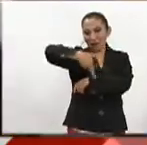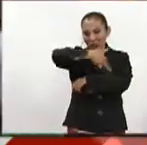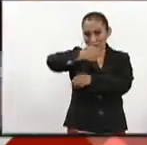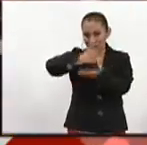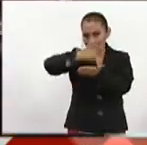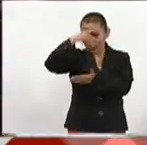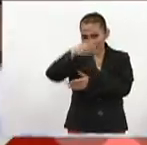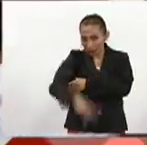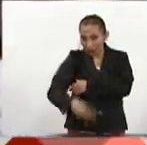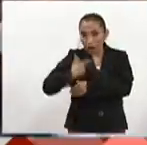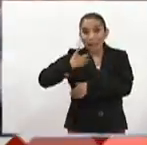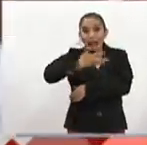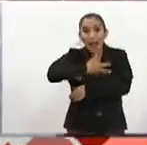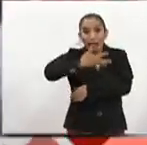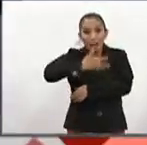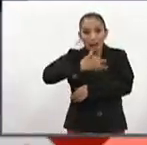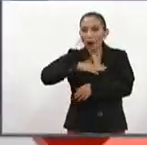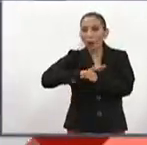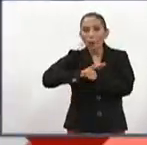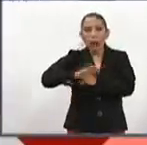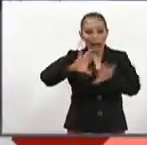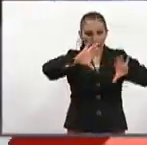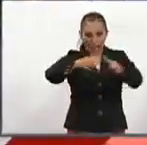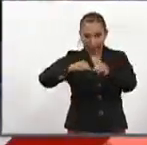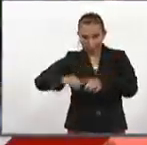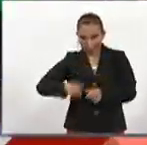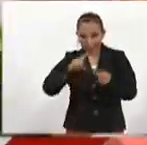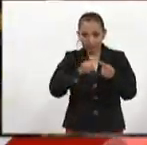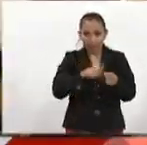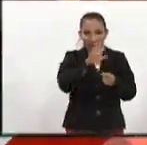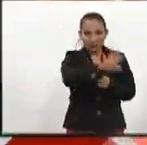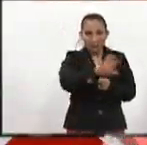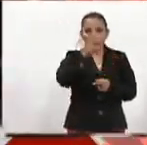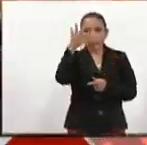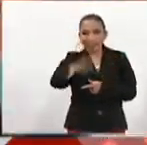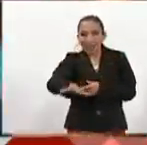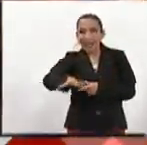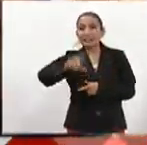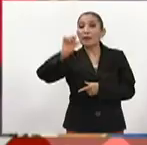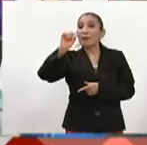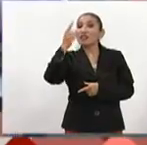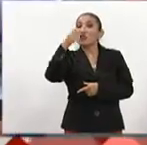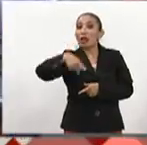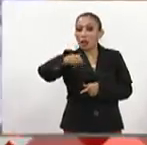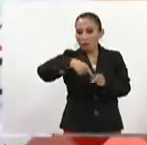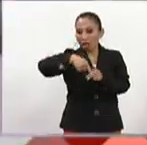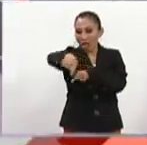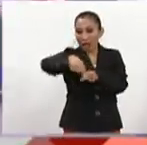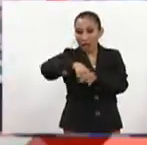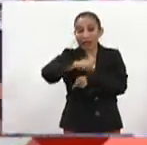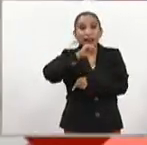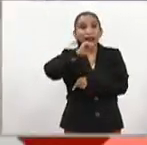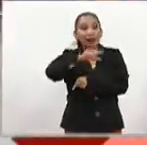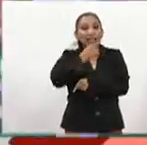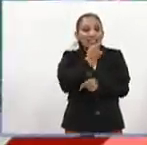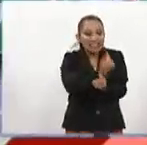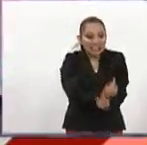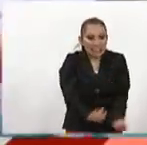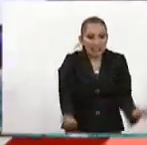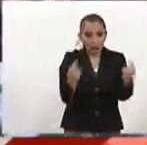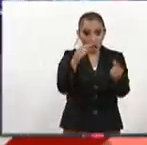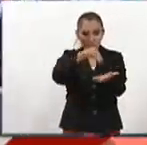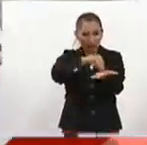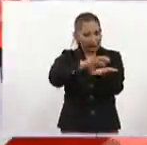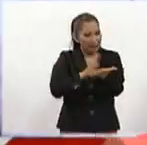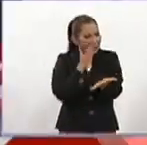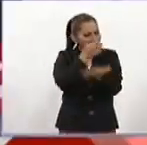de México. Contaremos con las siguientes categorías: 5, 10 y 21 kilómetros, así como la infantil.